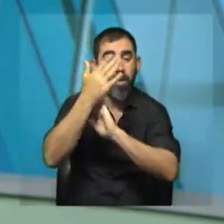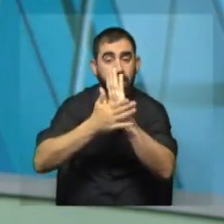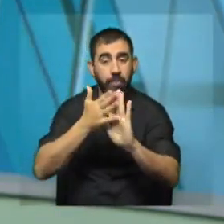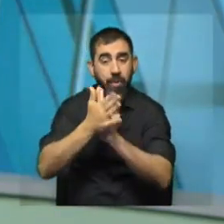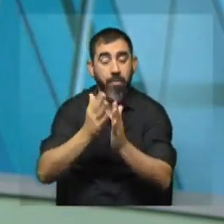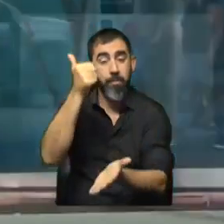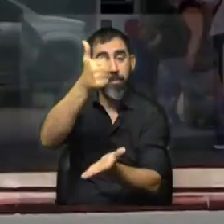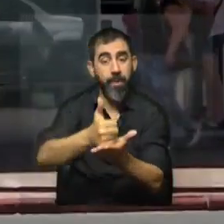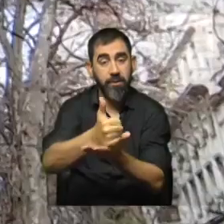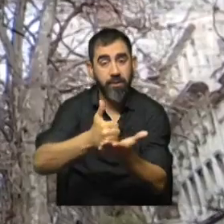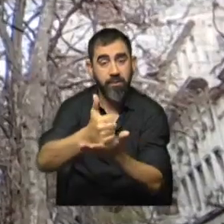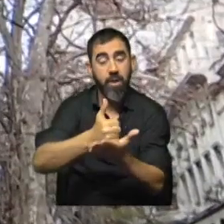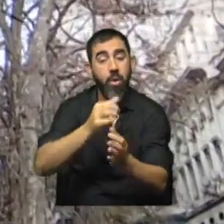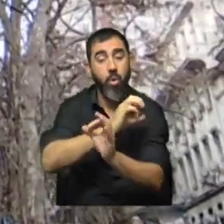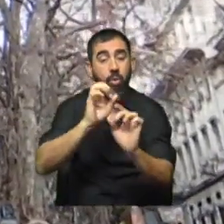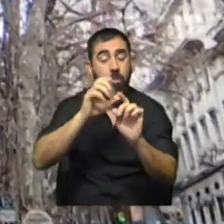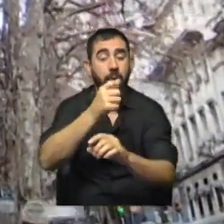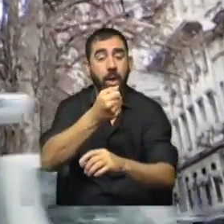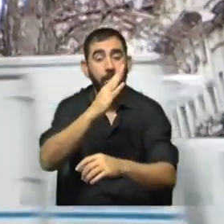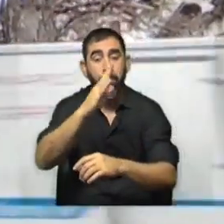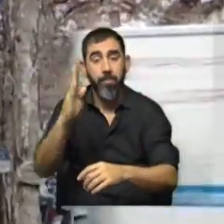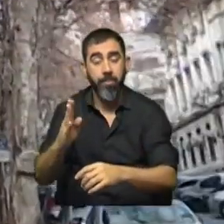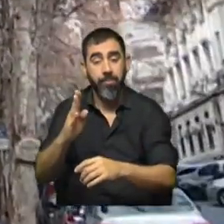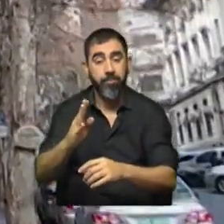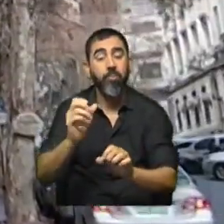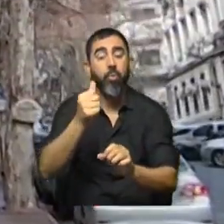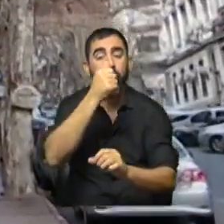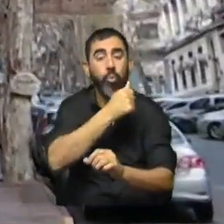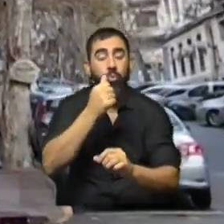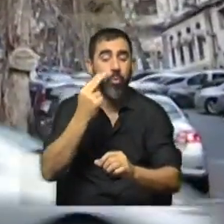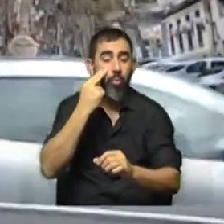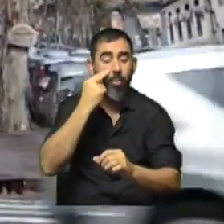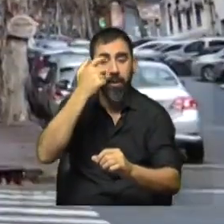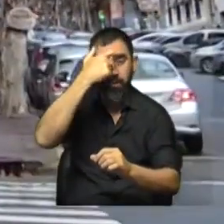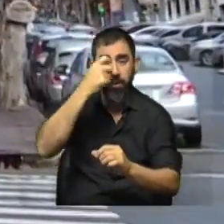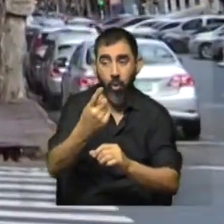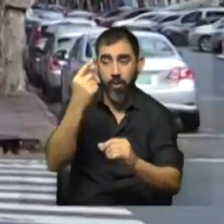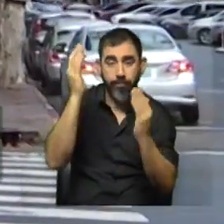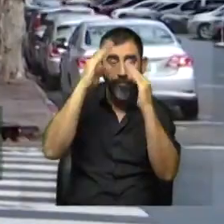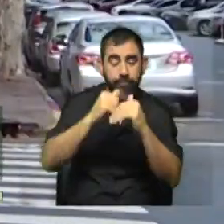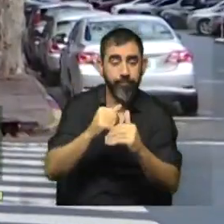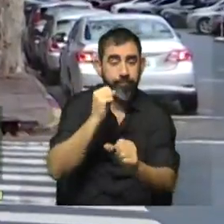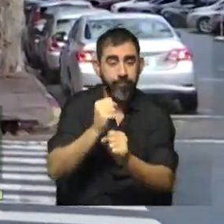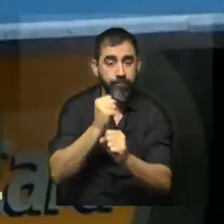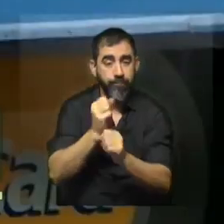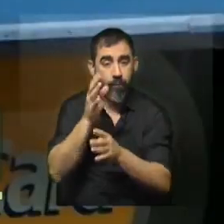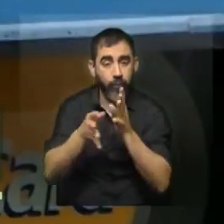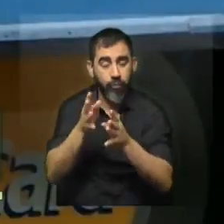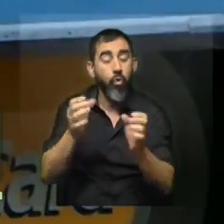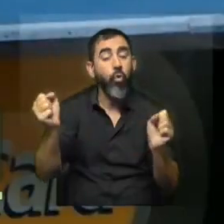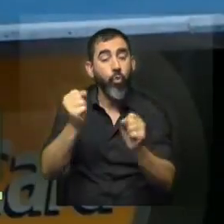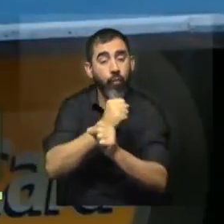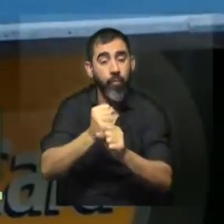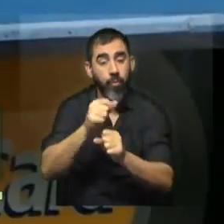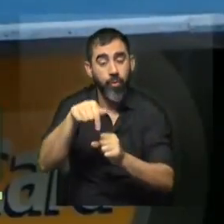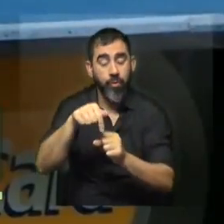de forma presencial como mediante la aplicación eBrow, luego de solucionados los problemas técnicos que ayer impidieron la operativa. Así lo confirmó